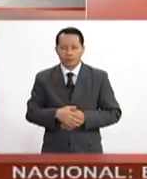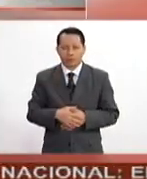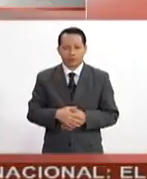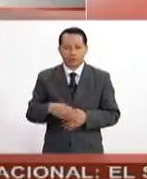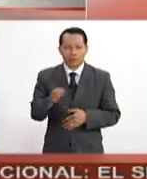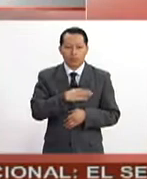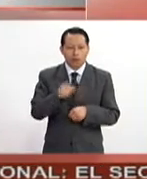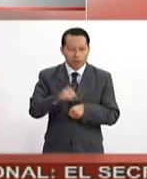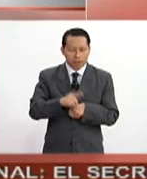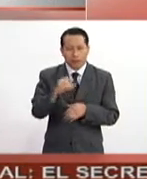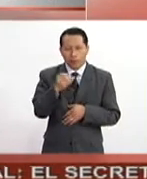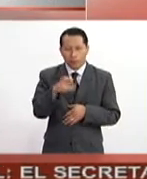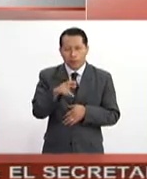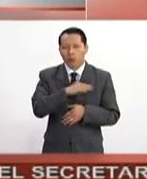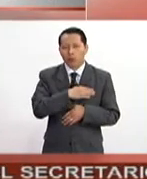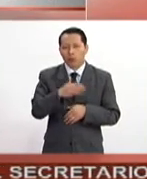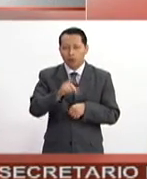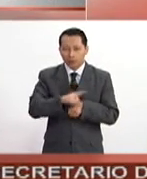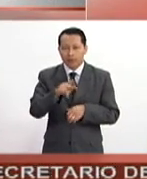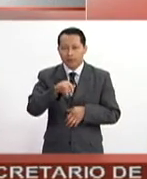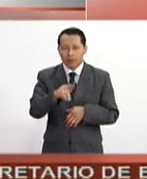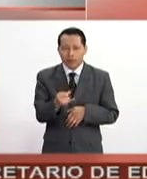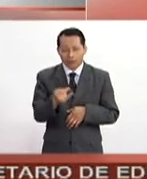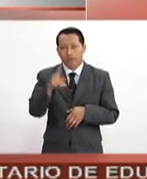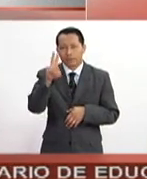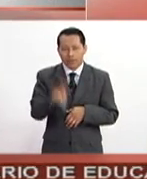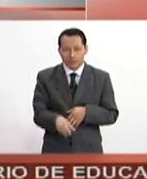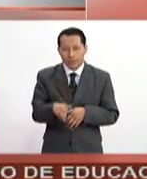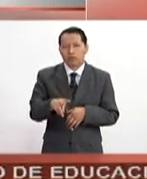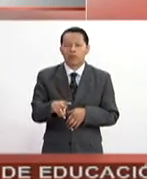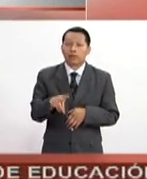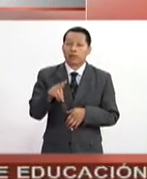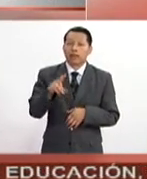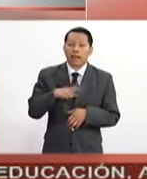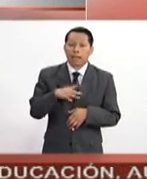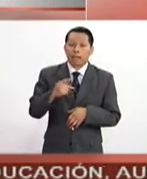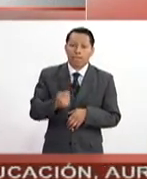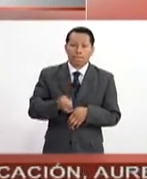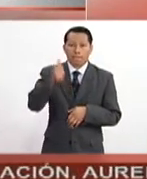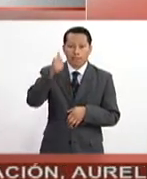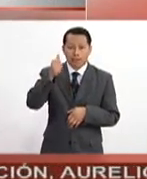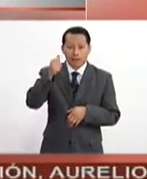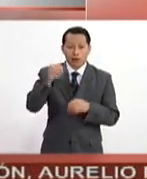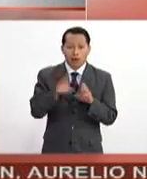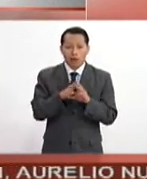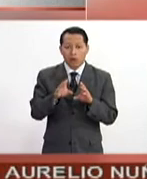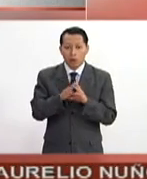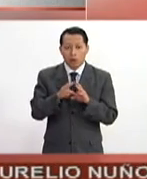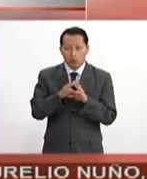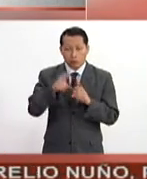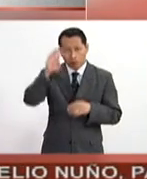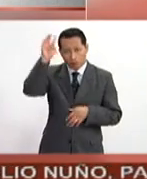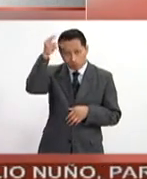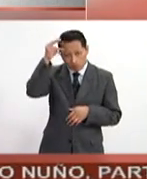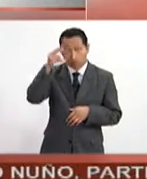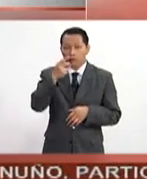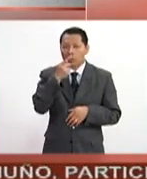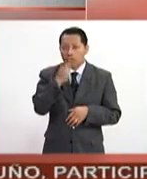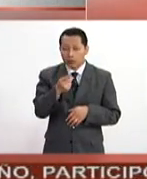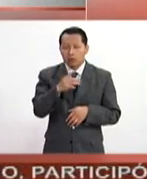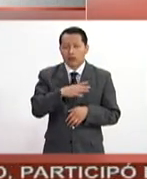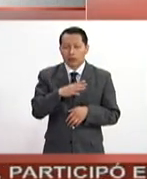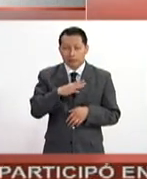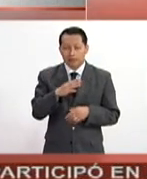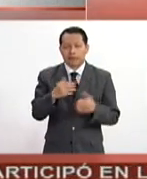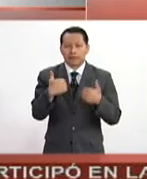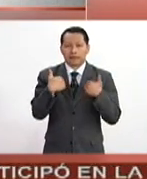Buenos días, Omar. Buenos días, Pati. Definitivamente, por primera vez el presidente habla de aceptar que este dinero para el muro